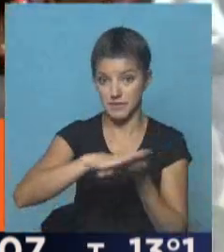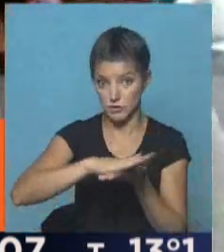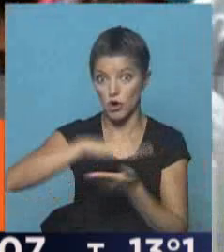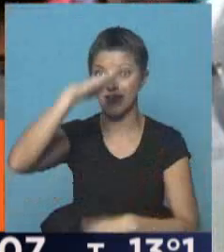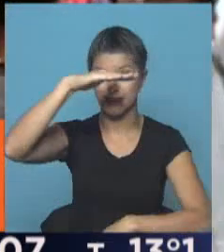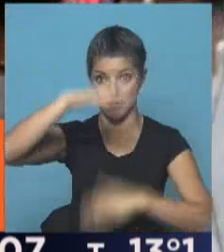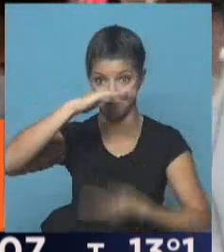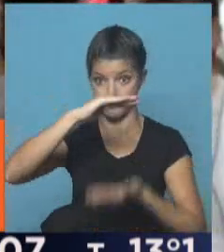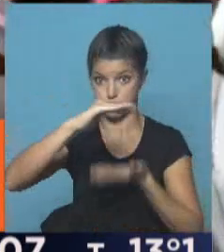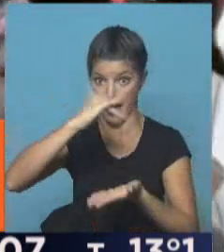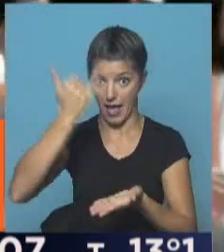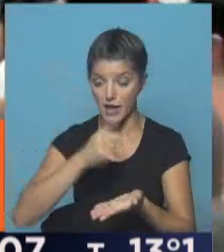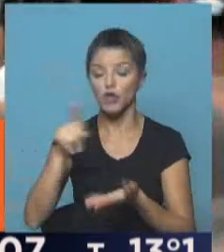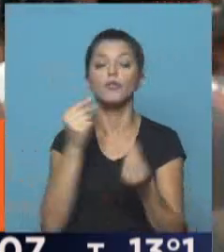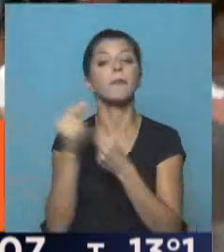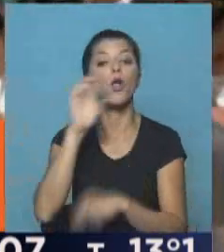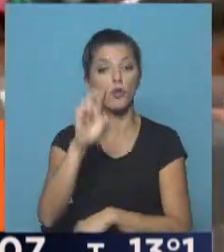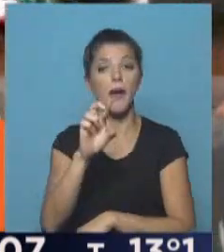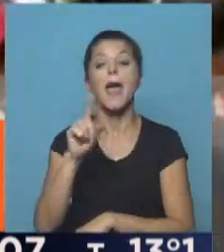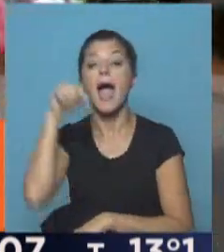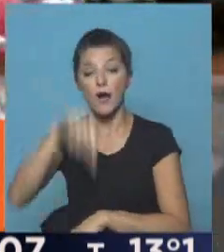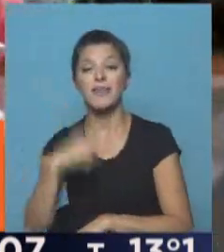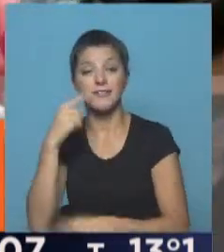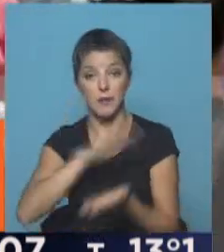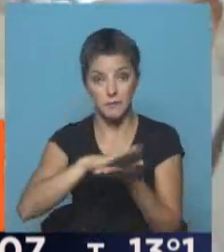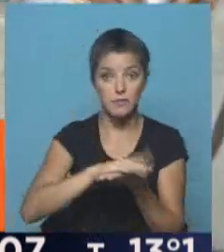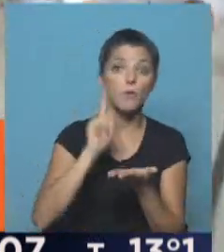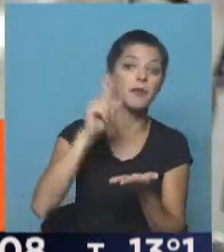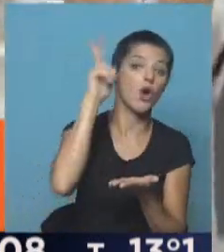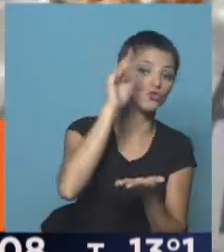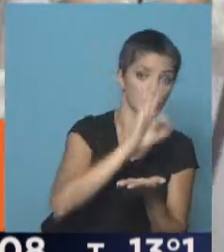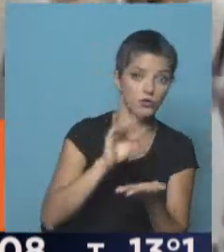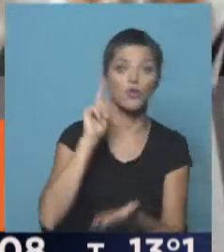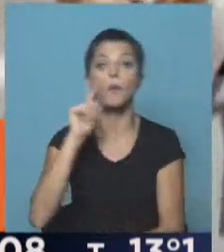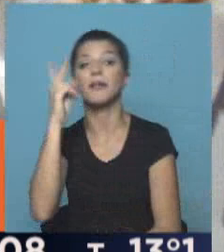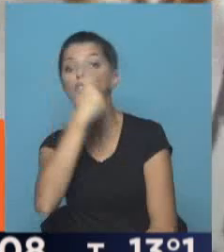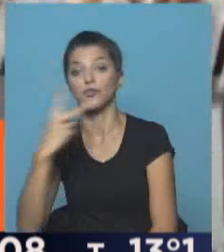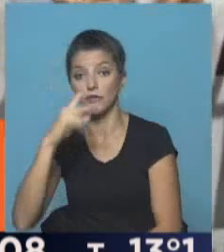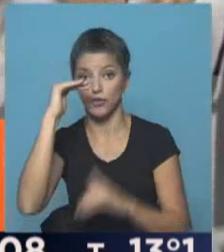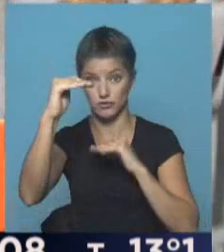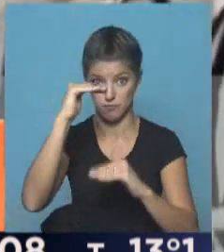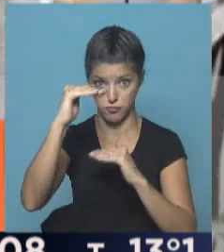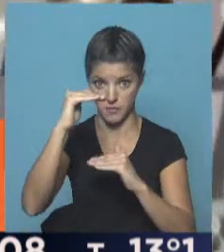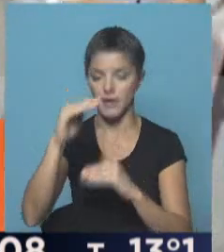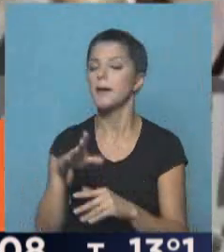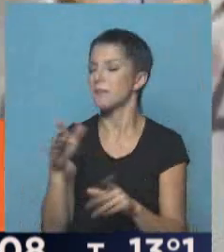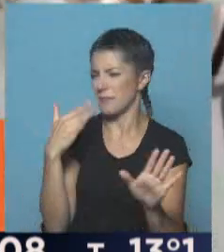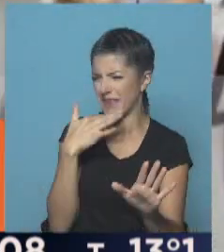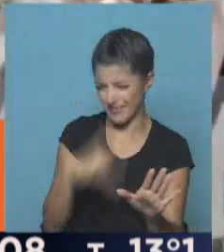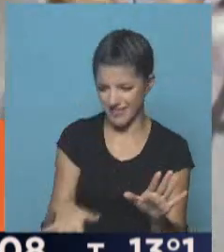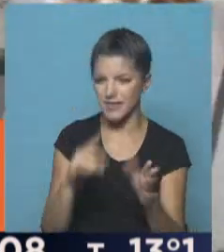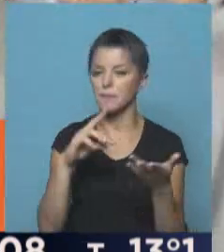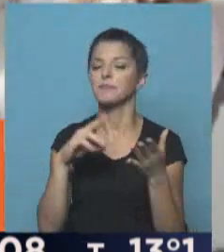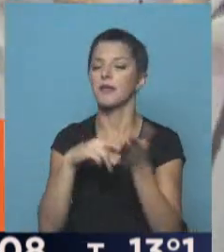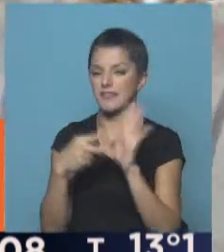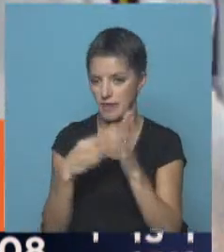dólar. En este caso fueron 1.800 bolívares el piso, 2.200 bolívares el dólar. Les doy una referencia para entender estos valores que